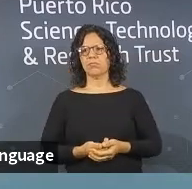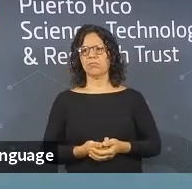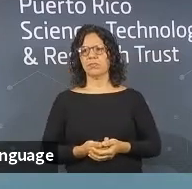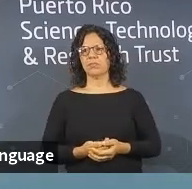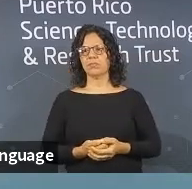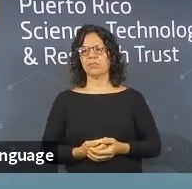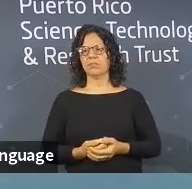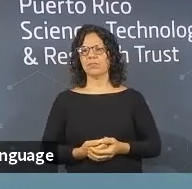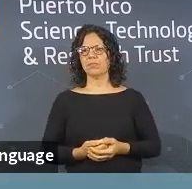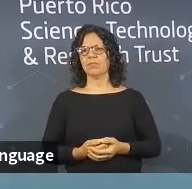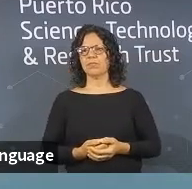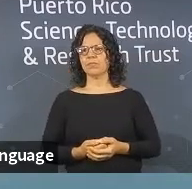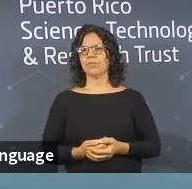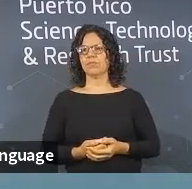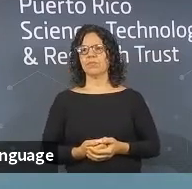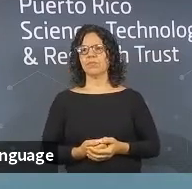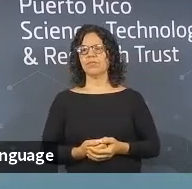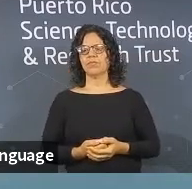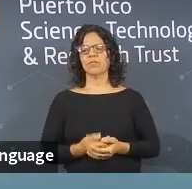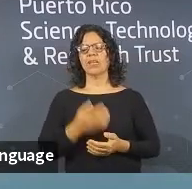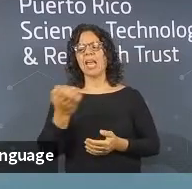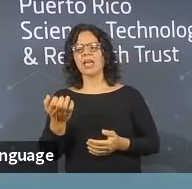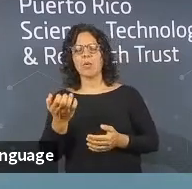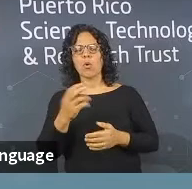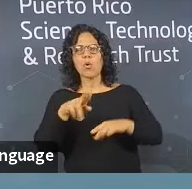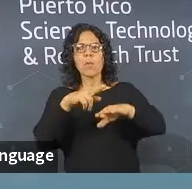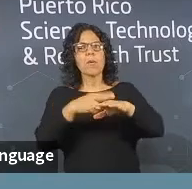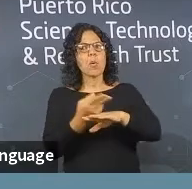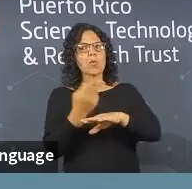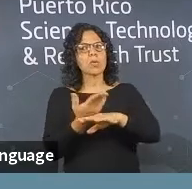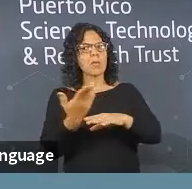asperjación. Los equipos comúnmente utilizados, pues,